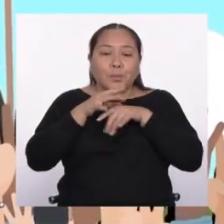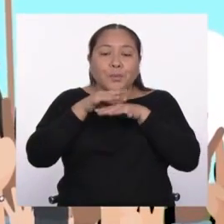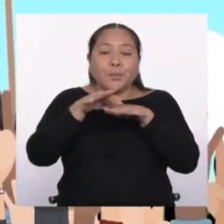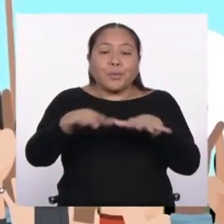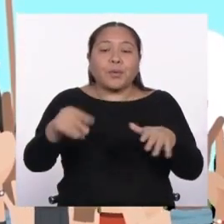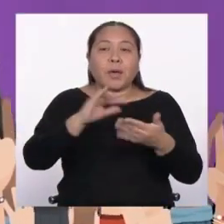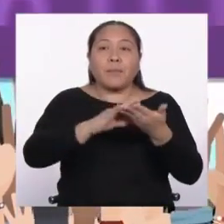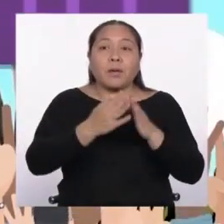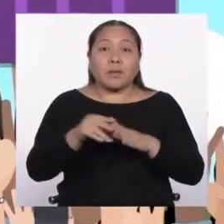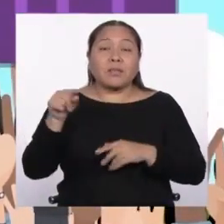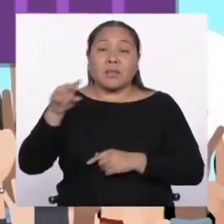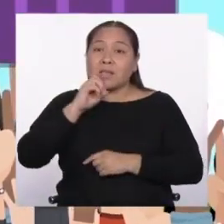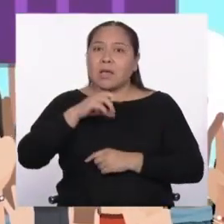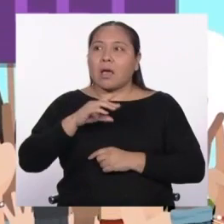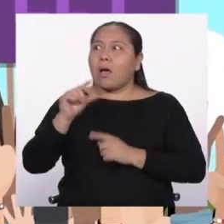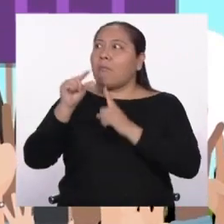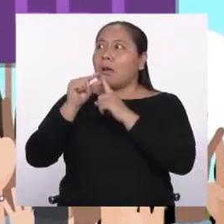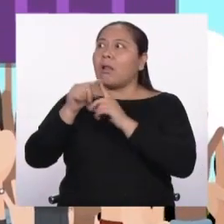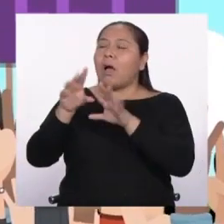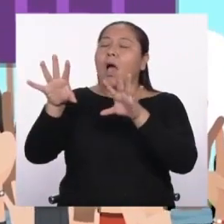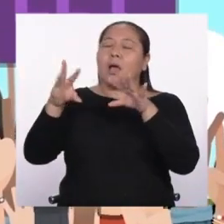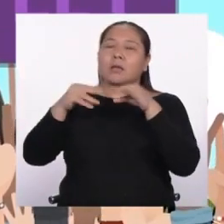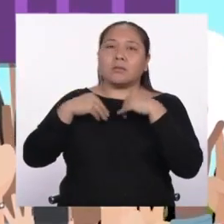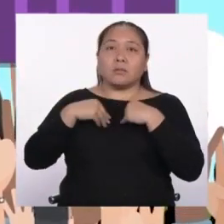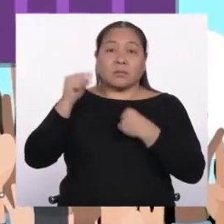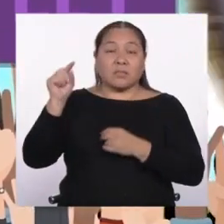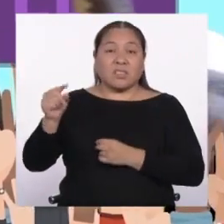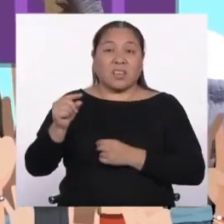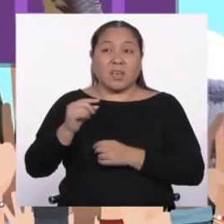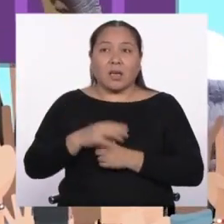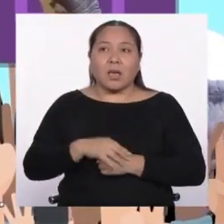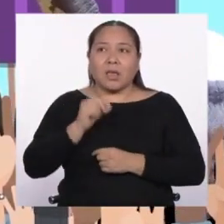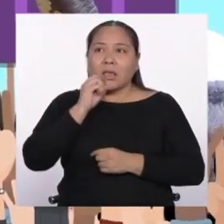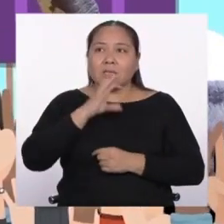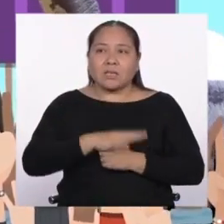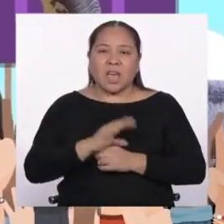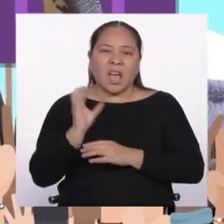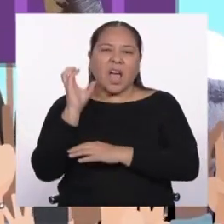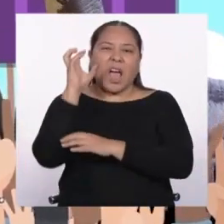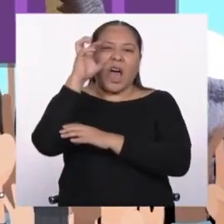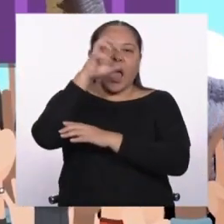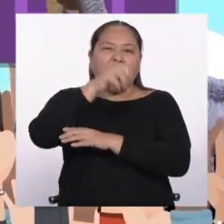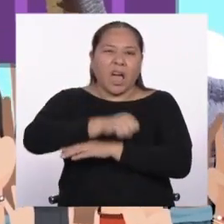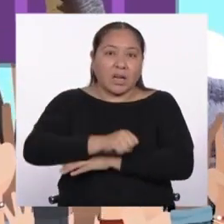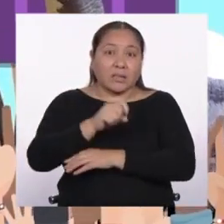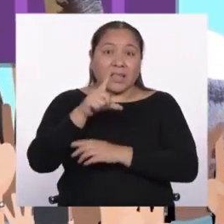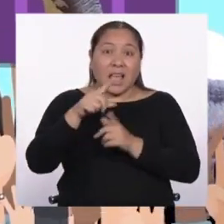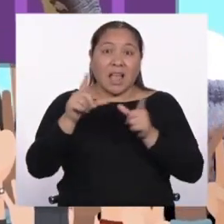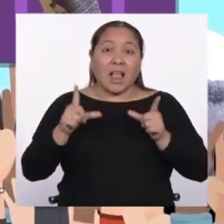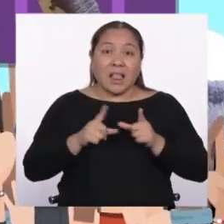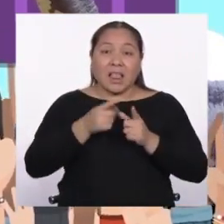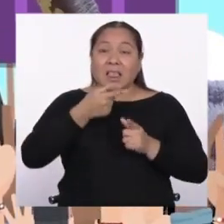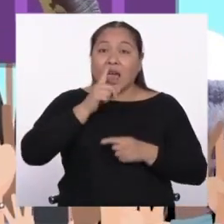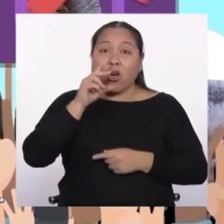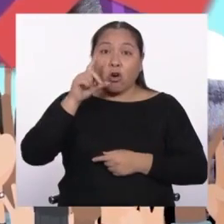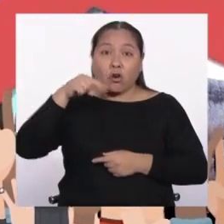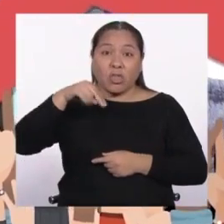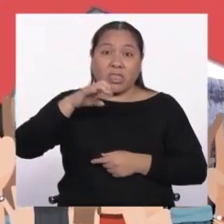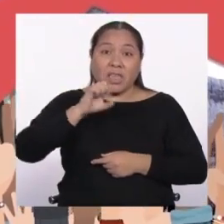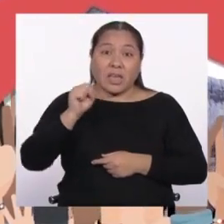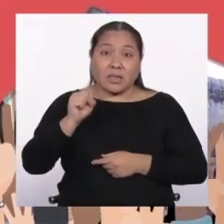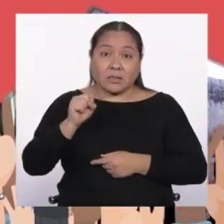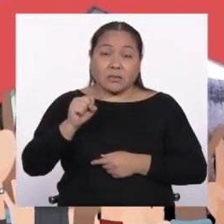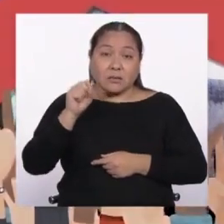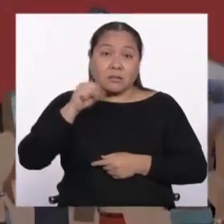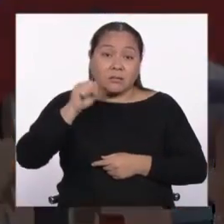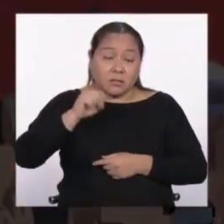podría decir que su palabra era ley. Si ellos decían que el monstruo del lago Ness existía, entonces el pueblo le creía. Bueno,